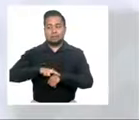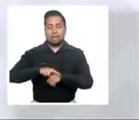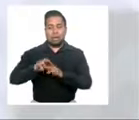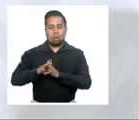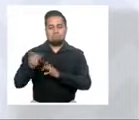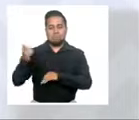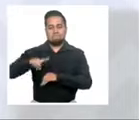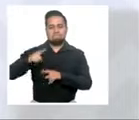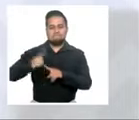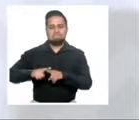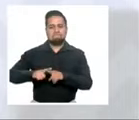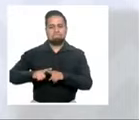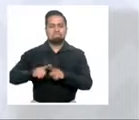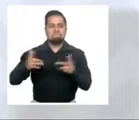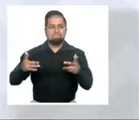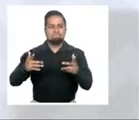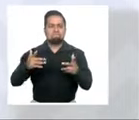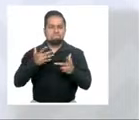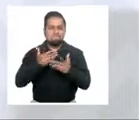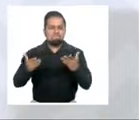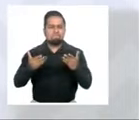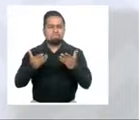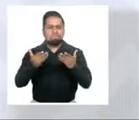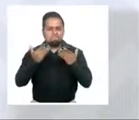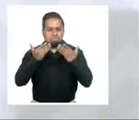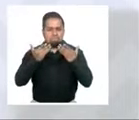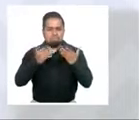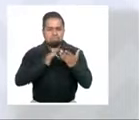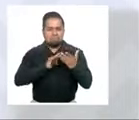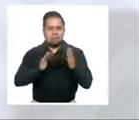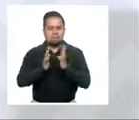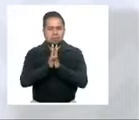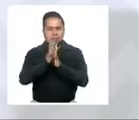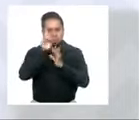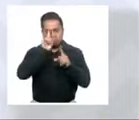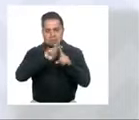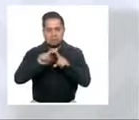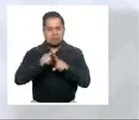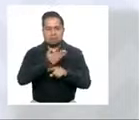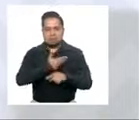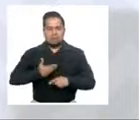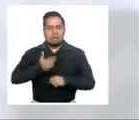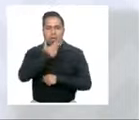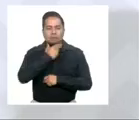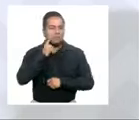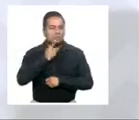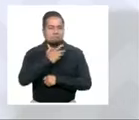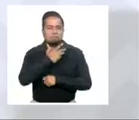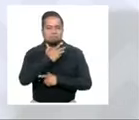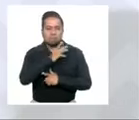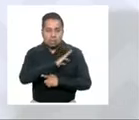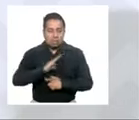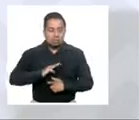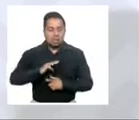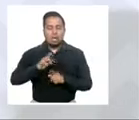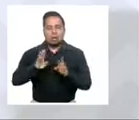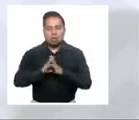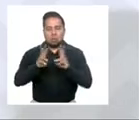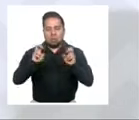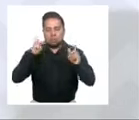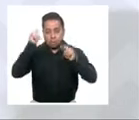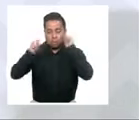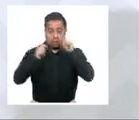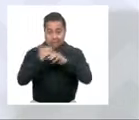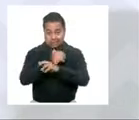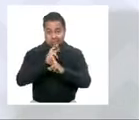instruido, el poder abrir este abanico de participación a muchos presidentes municipales con vocación turística. Y